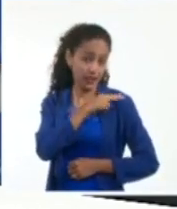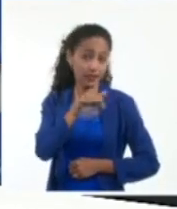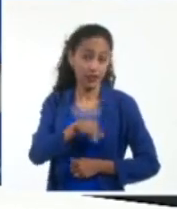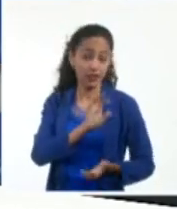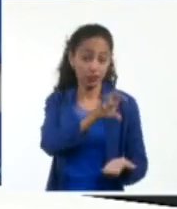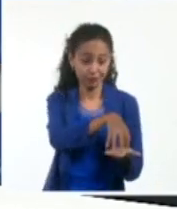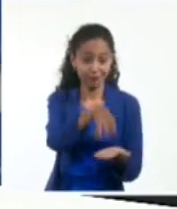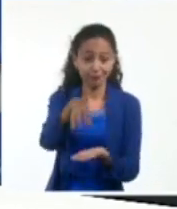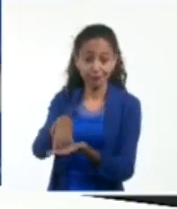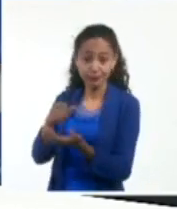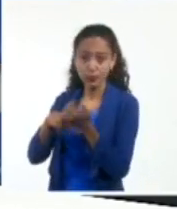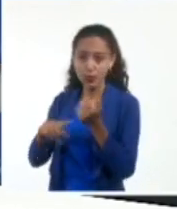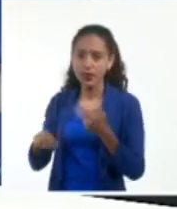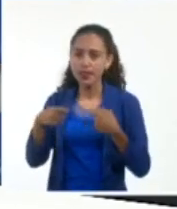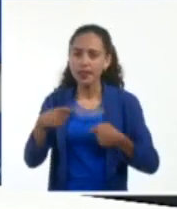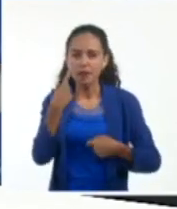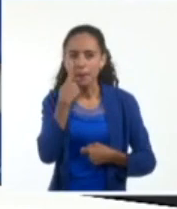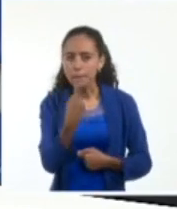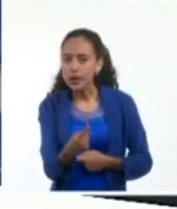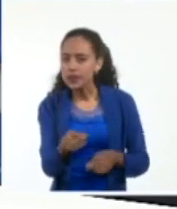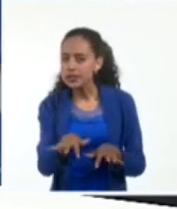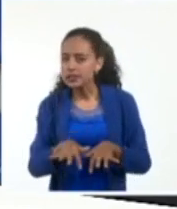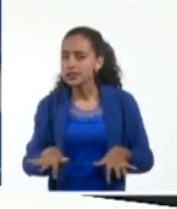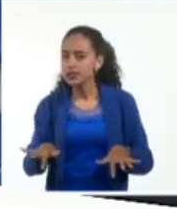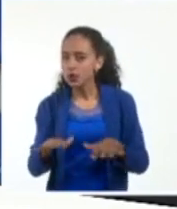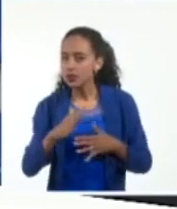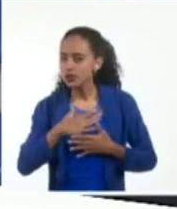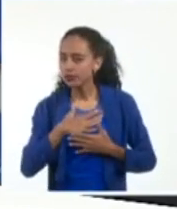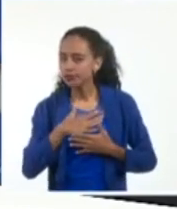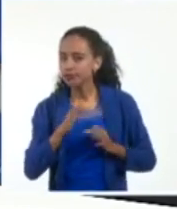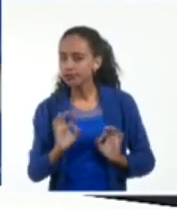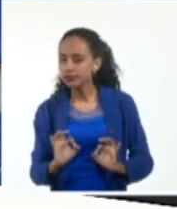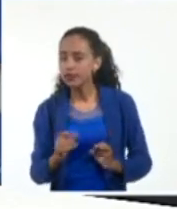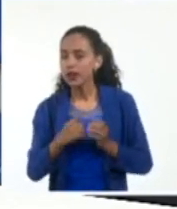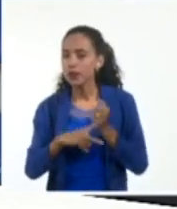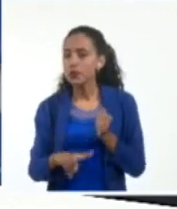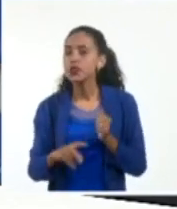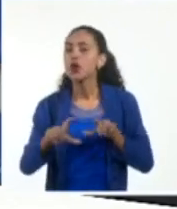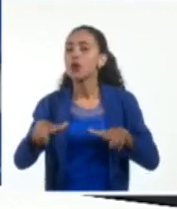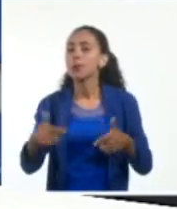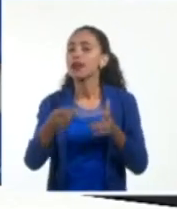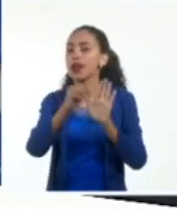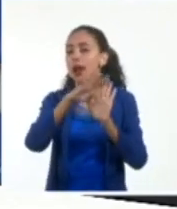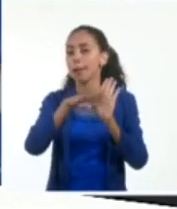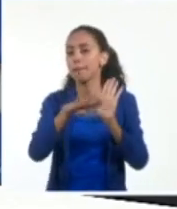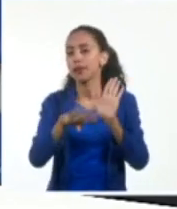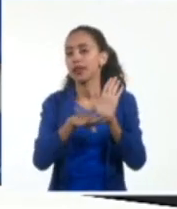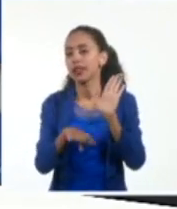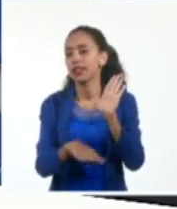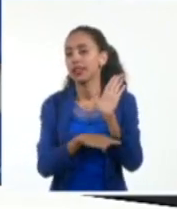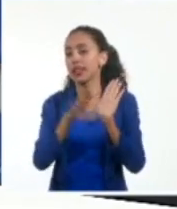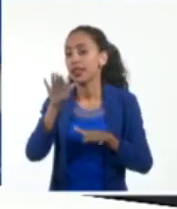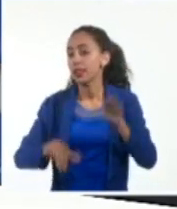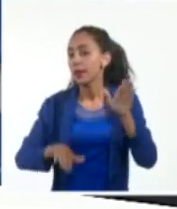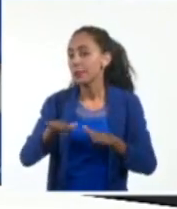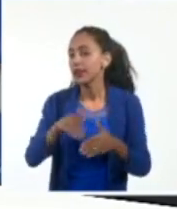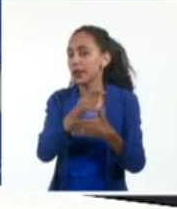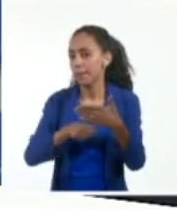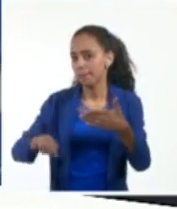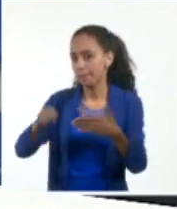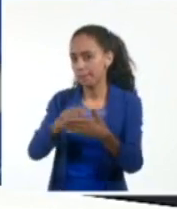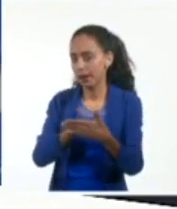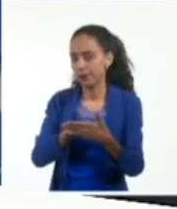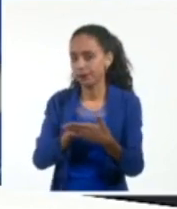territorios deben apreciar la situación particular y cumplir las medidas que corresponden de acuerdo con sus planes.